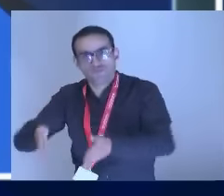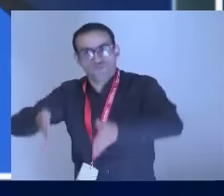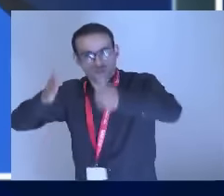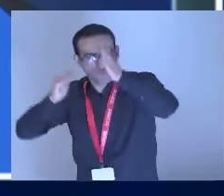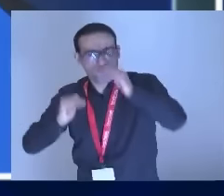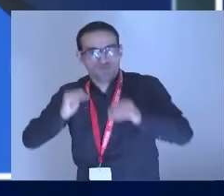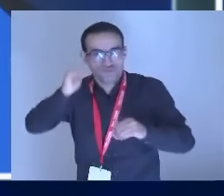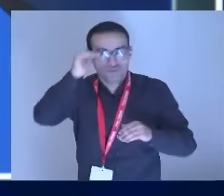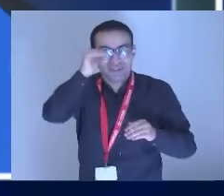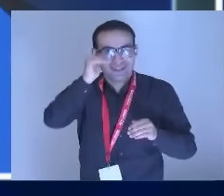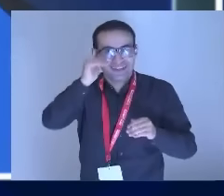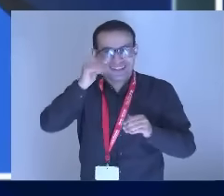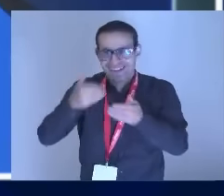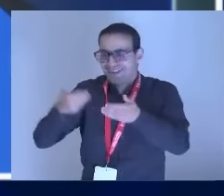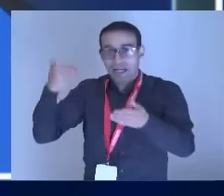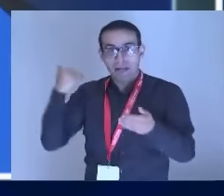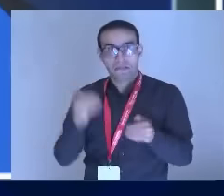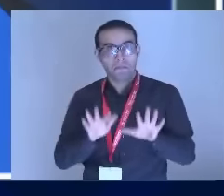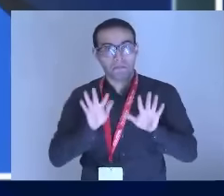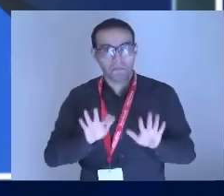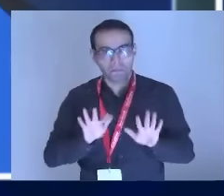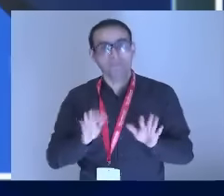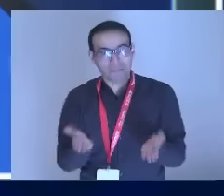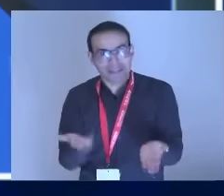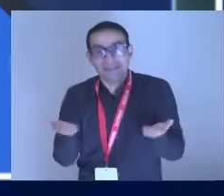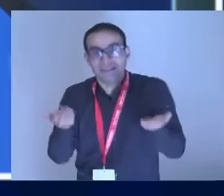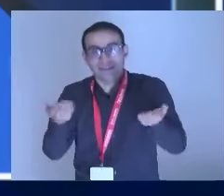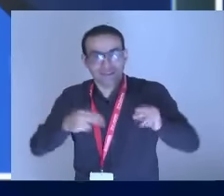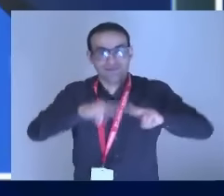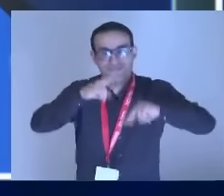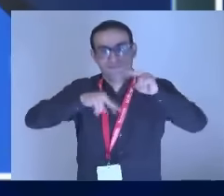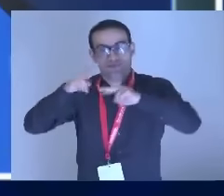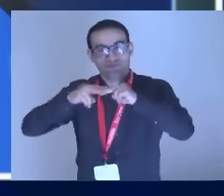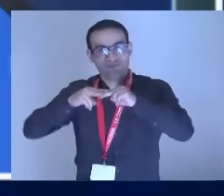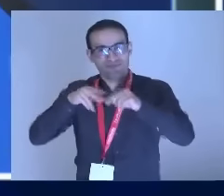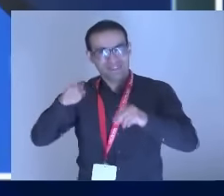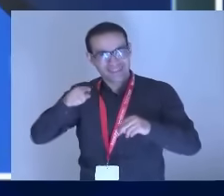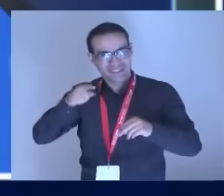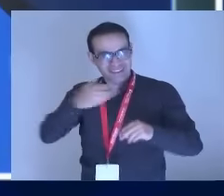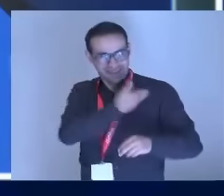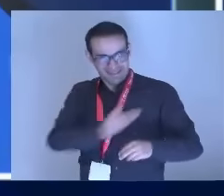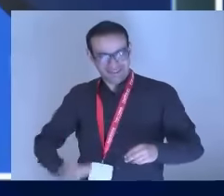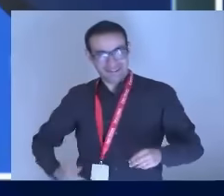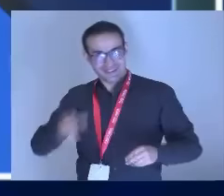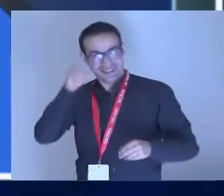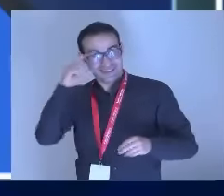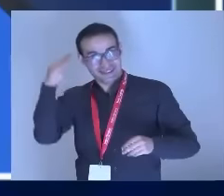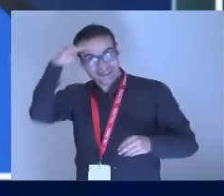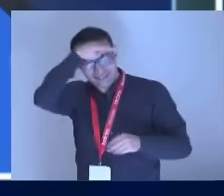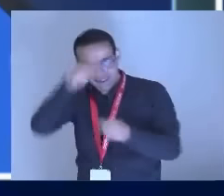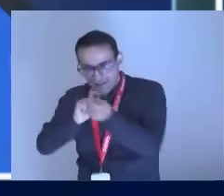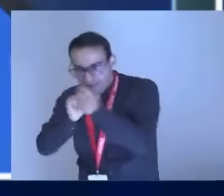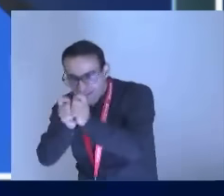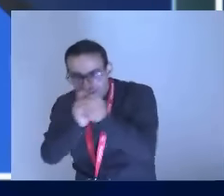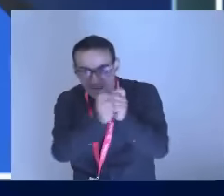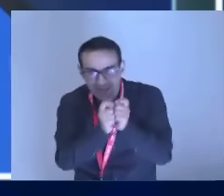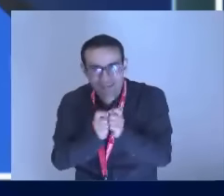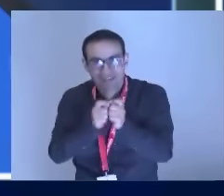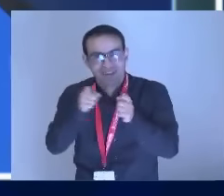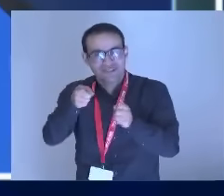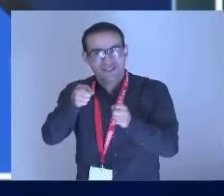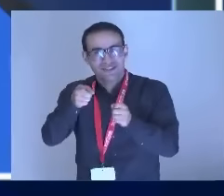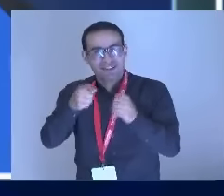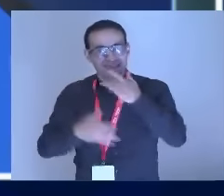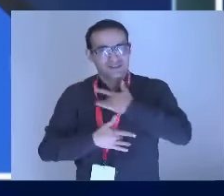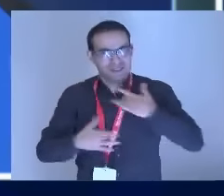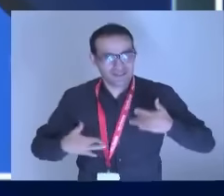prácticamente paralizadas las reformas del gobierno Petro en materia laboral de salud y pensiones también